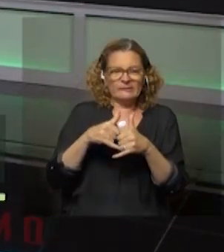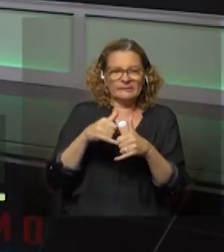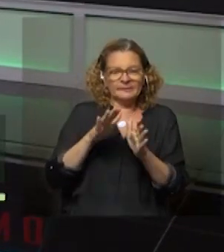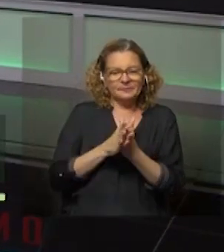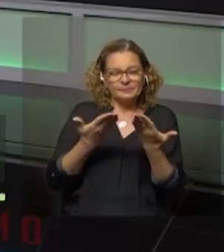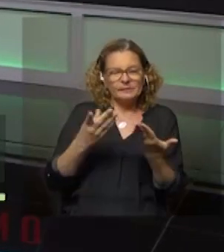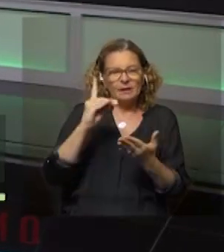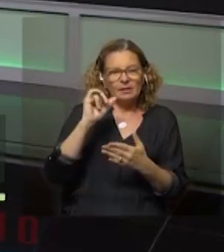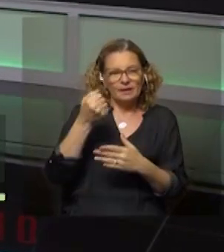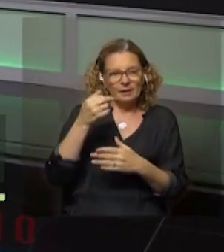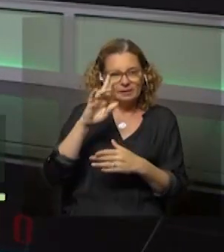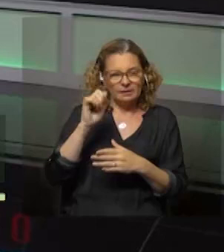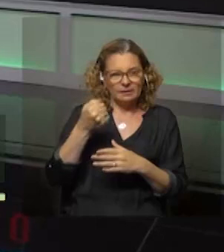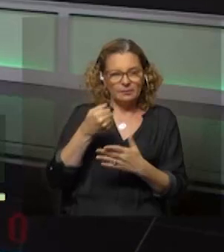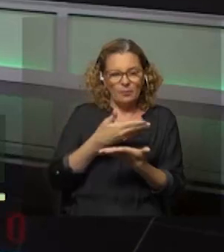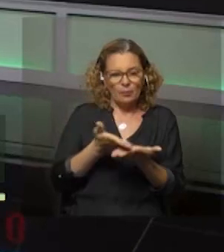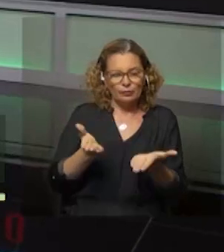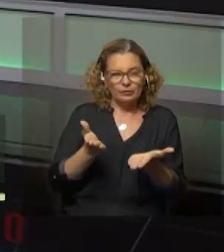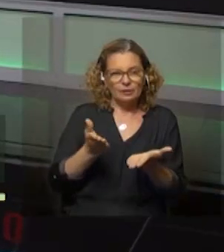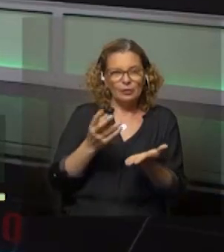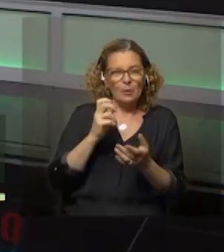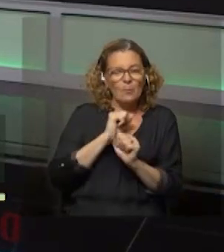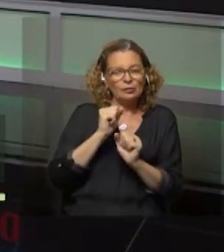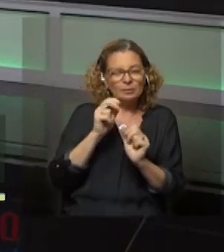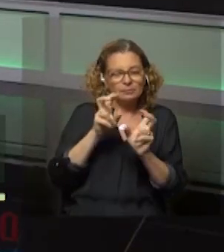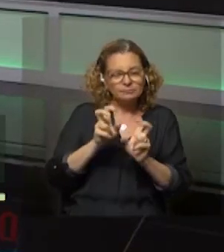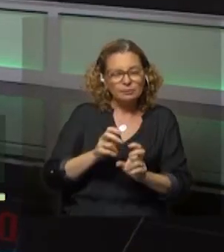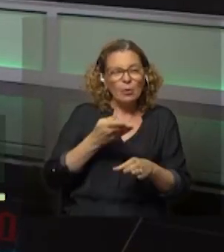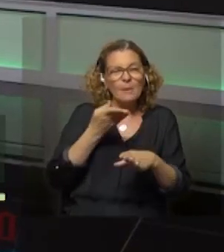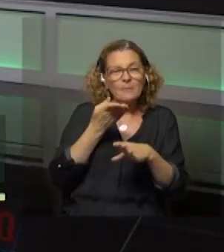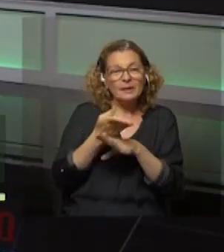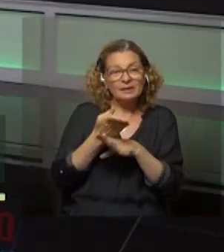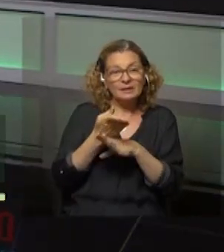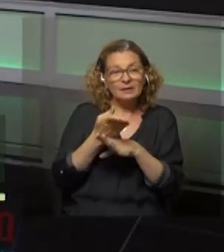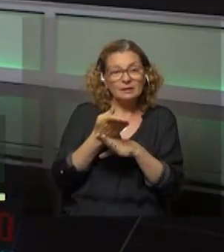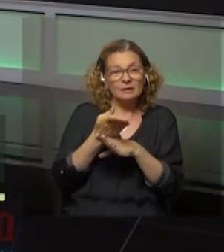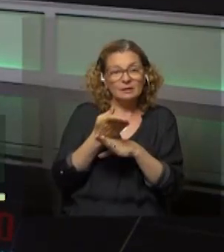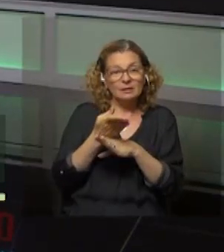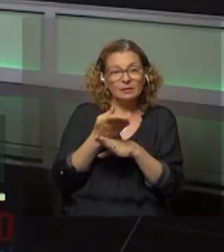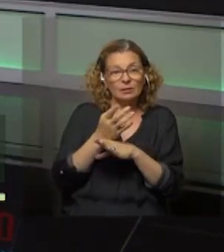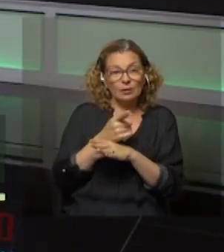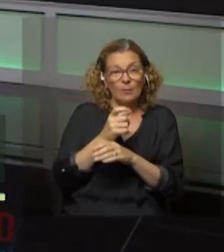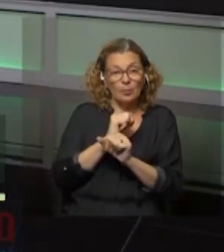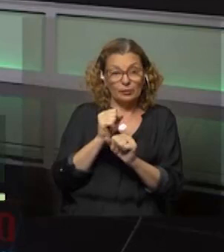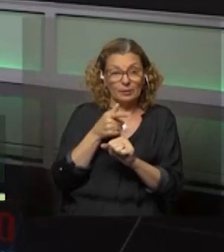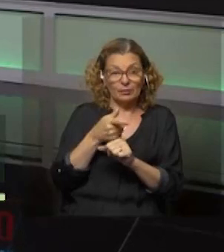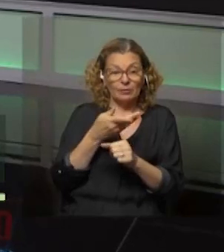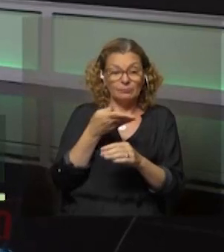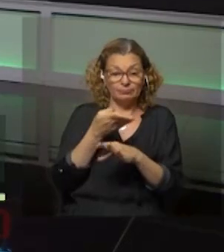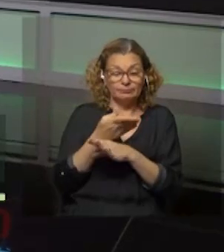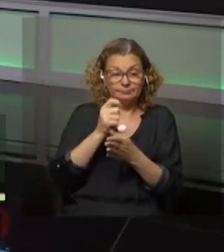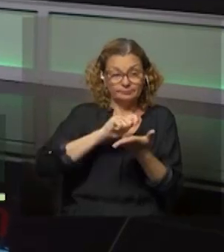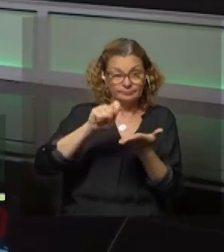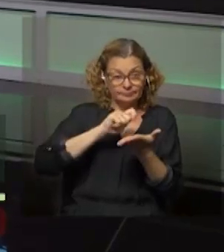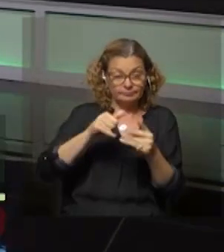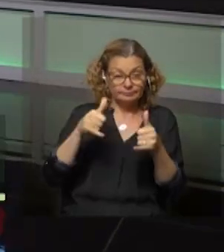diaria mostrando el posible espionaje o la solicitud en realidad eso sí no es posible porque está y consta